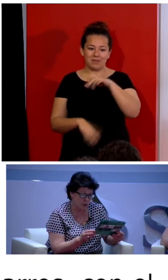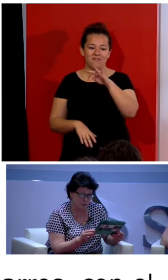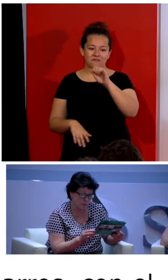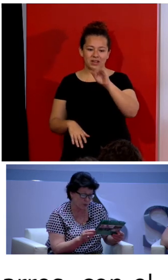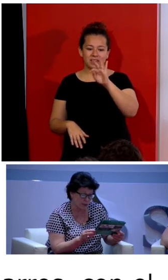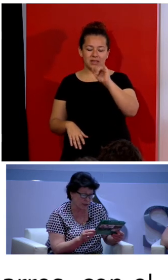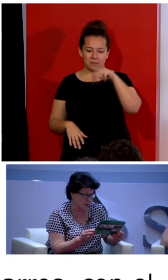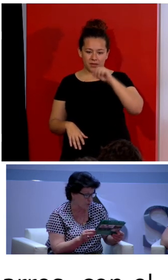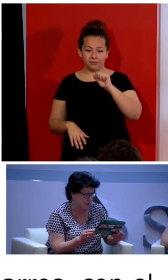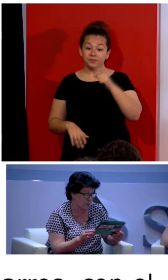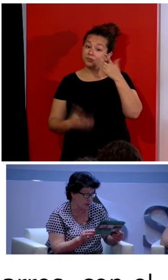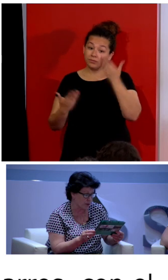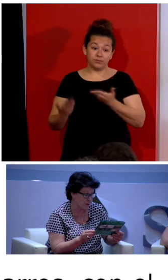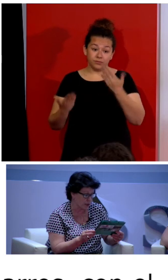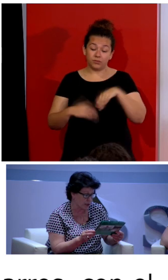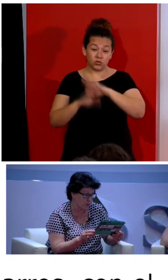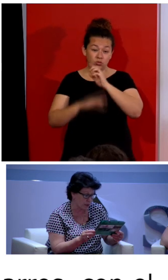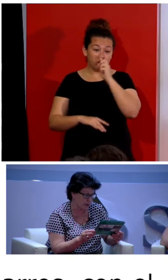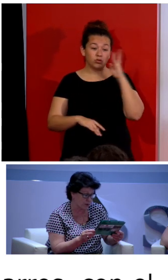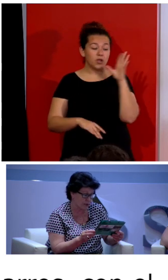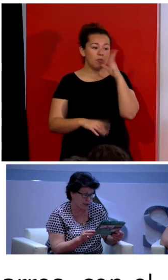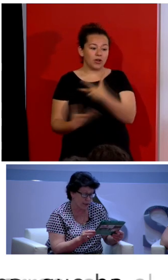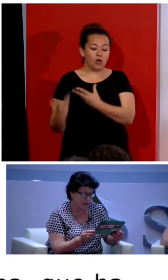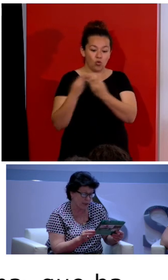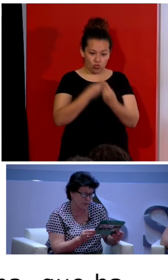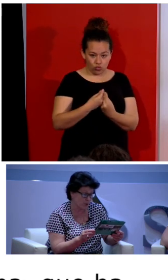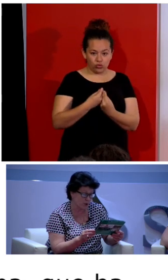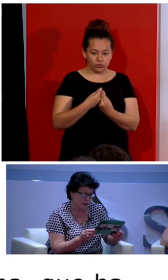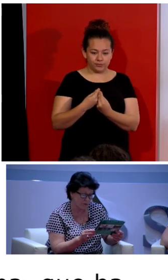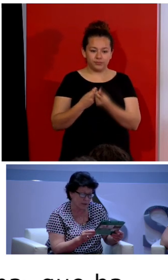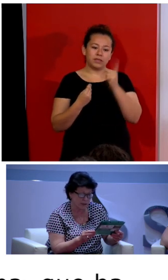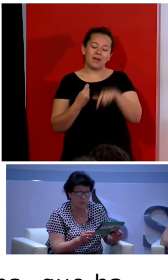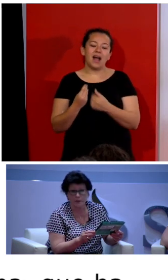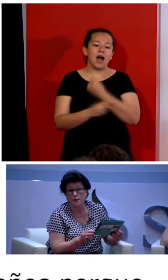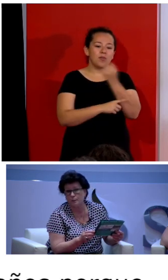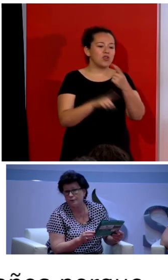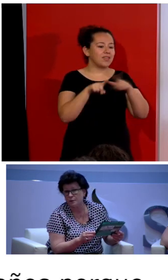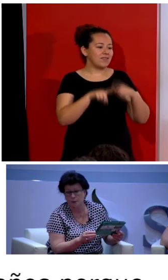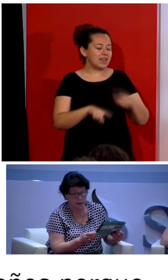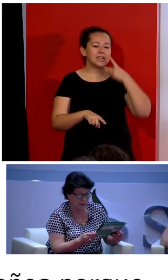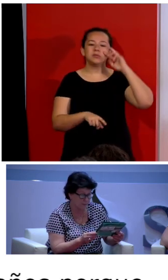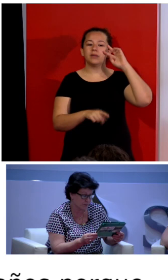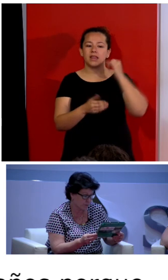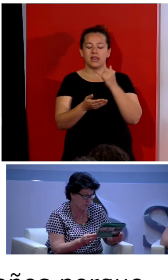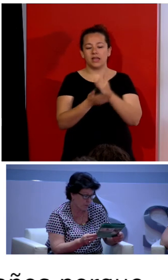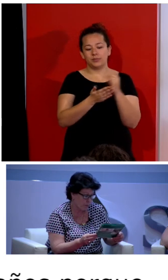ha sido muy importante en los últimos años porque está a su lado y le da apoyo en las diferentes experiencias